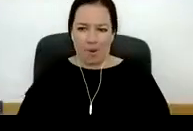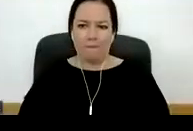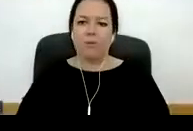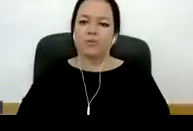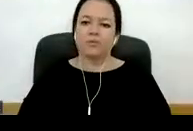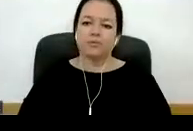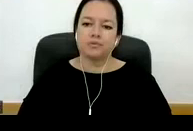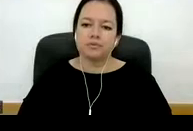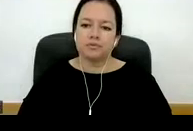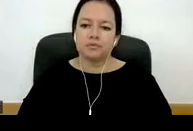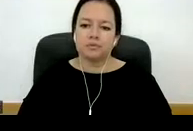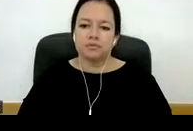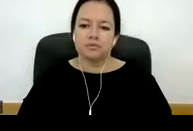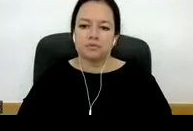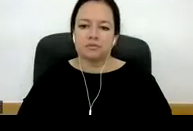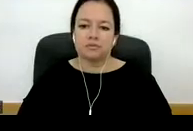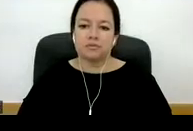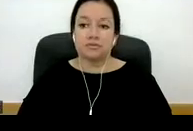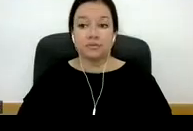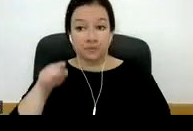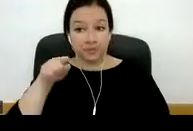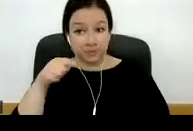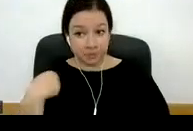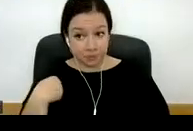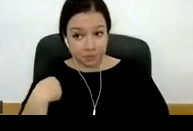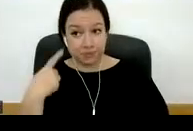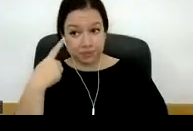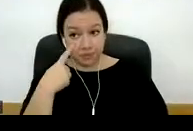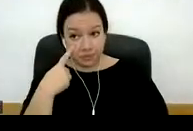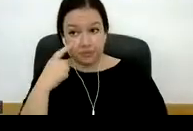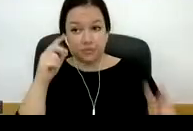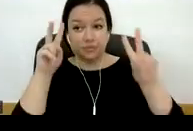hiperoxidación. Y aquí es donde yo veo